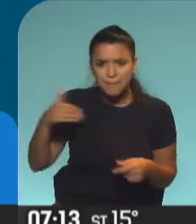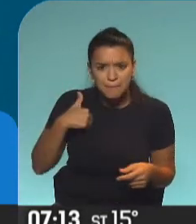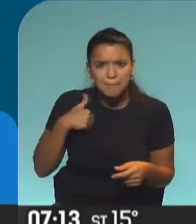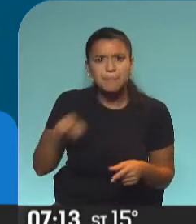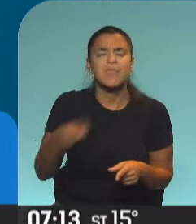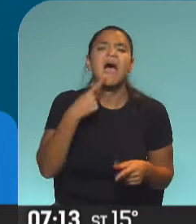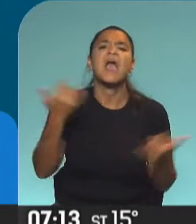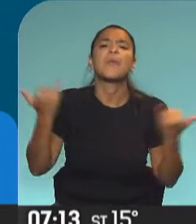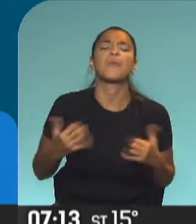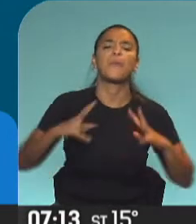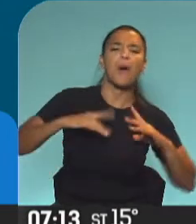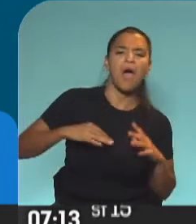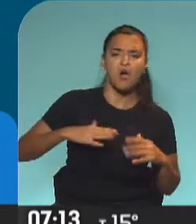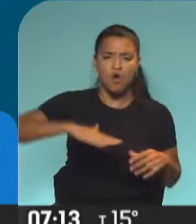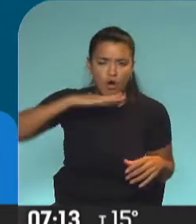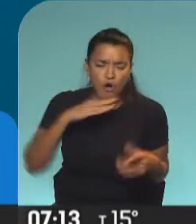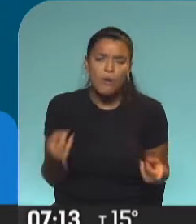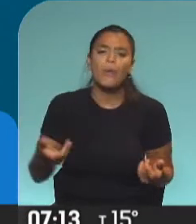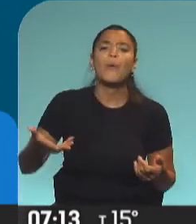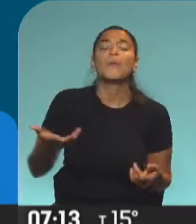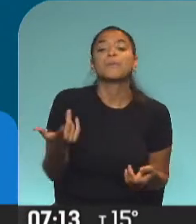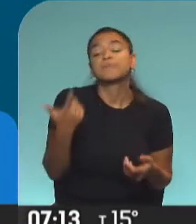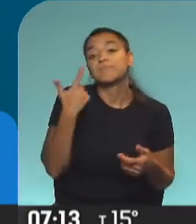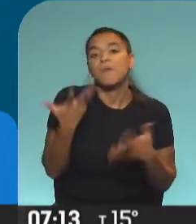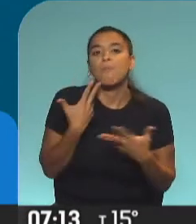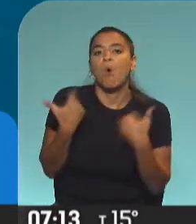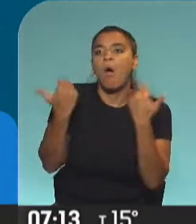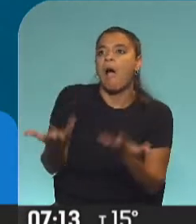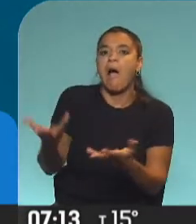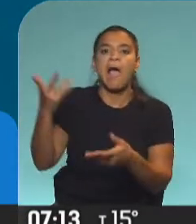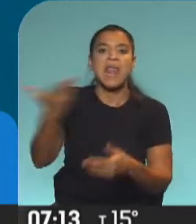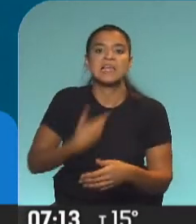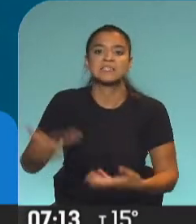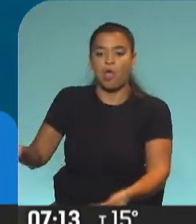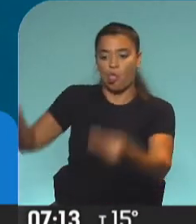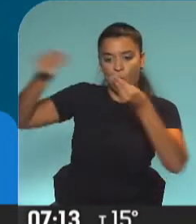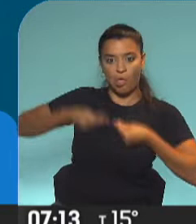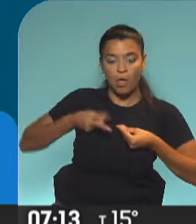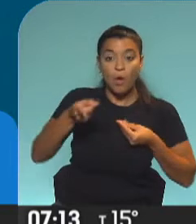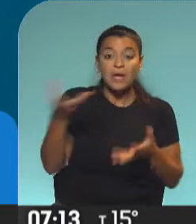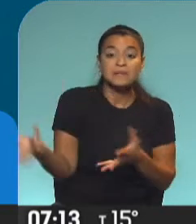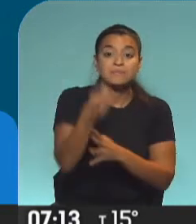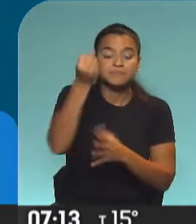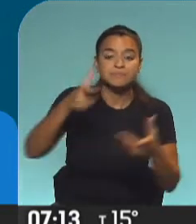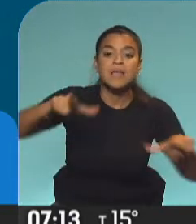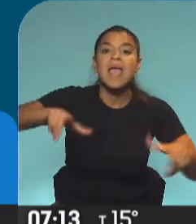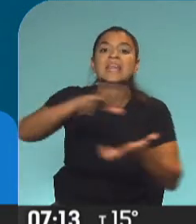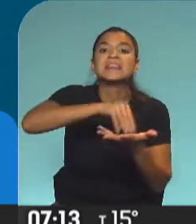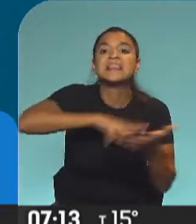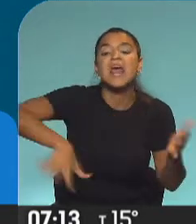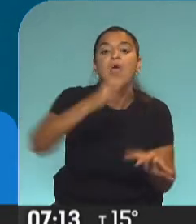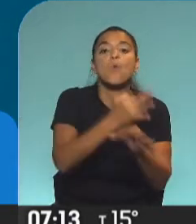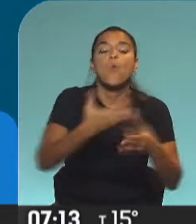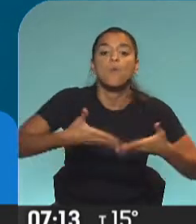manga de vagos e inútiles que viven a costa del Estado. Usted le usurpó las tierras a una escuela pública.